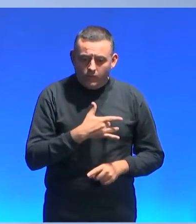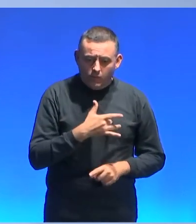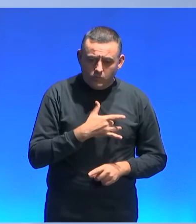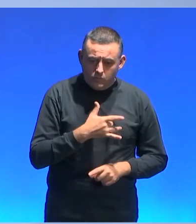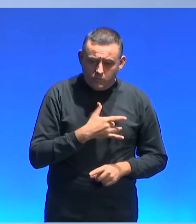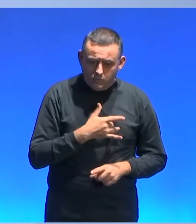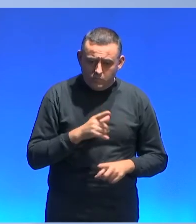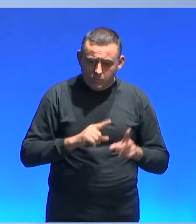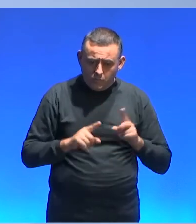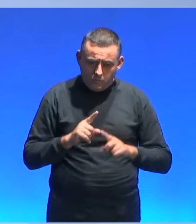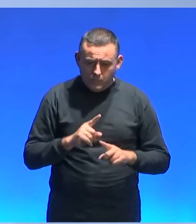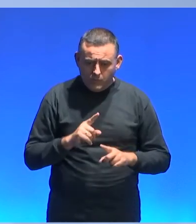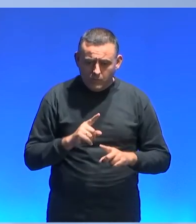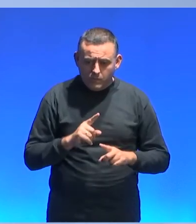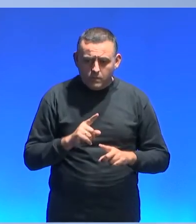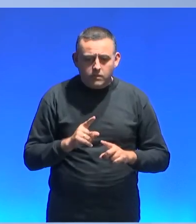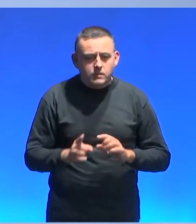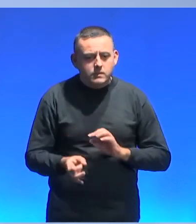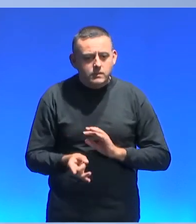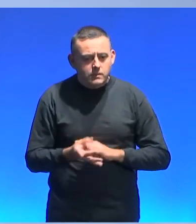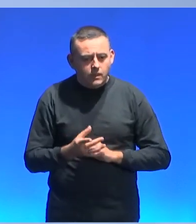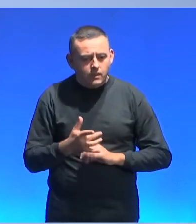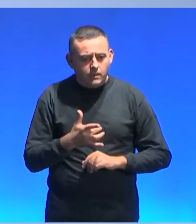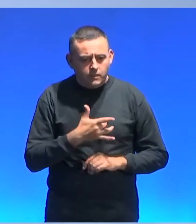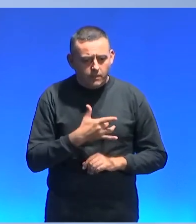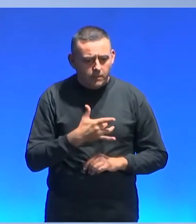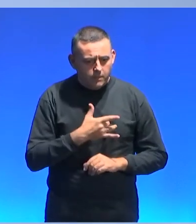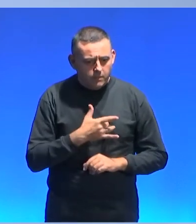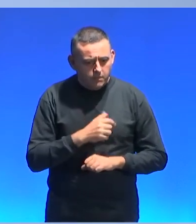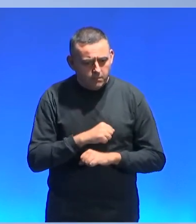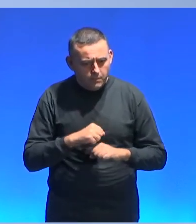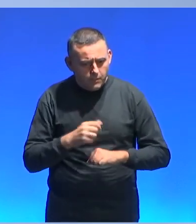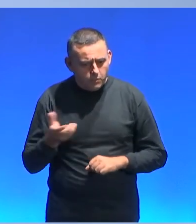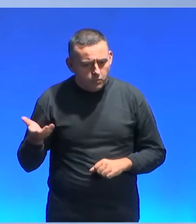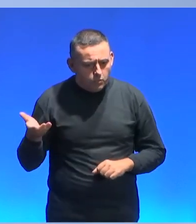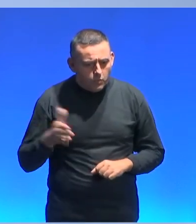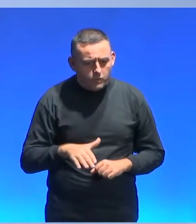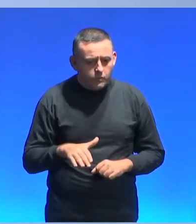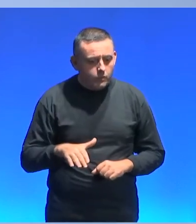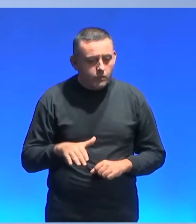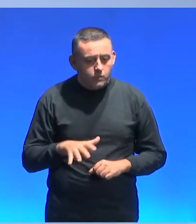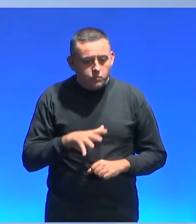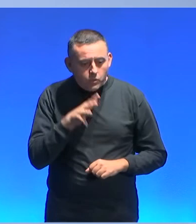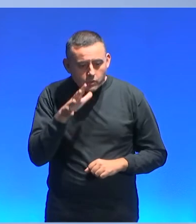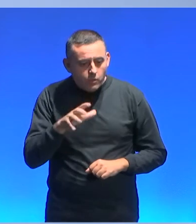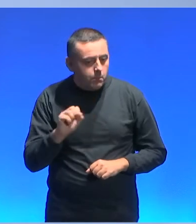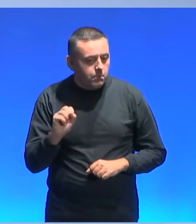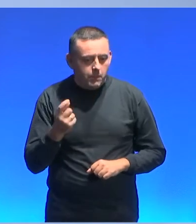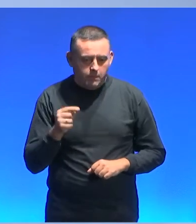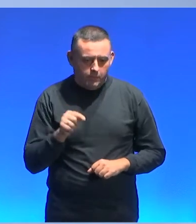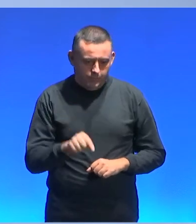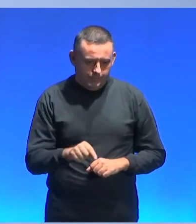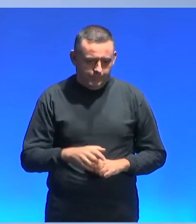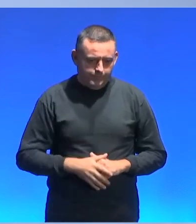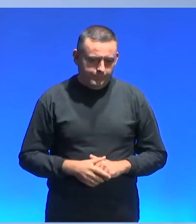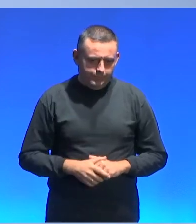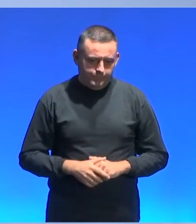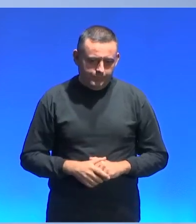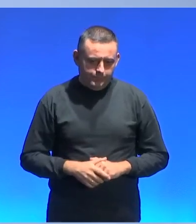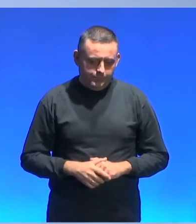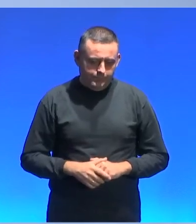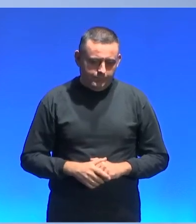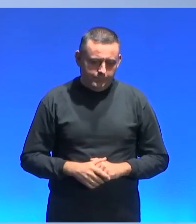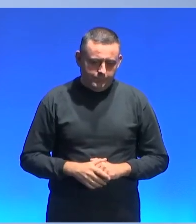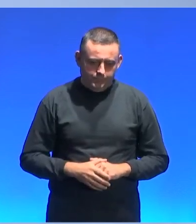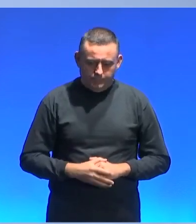muerte en nuestros países desarrollados, por lo cual una ciudad democrática se hace cargo.